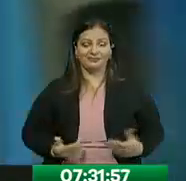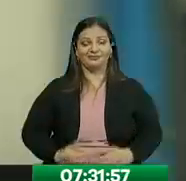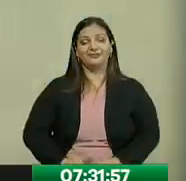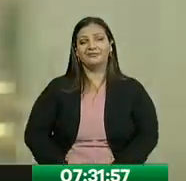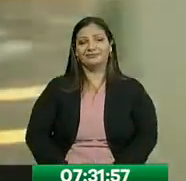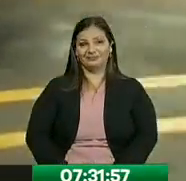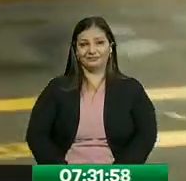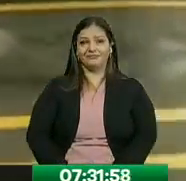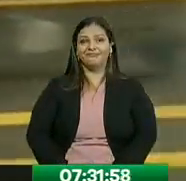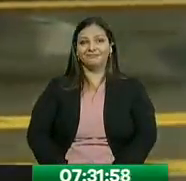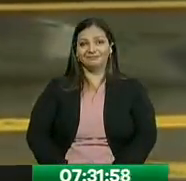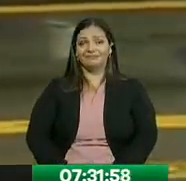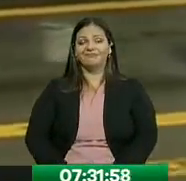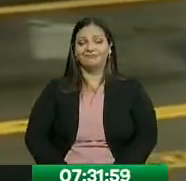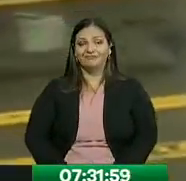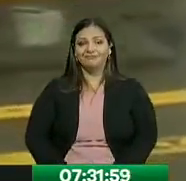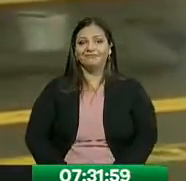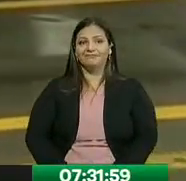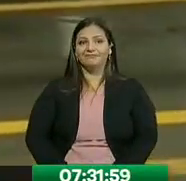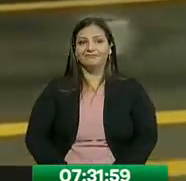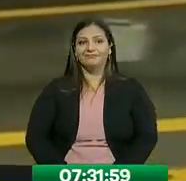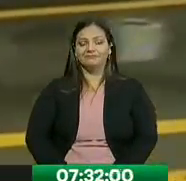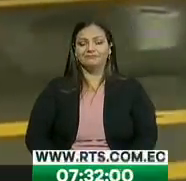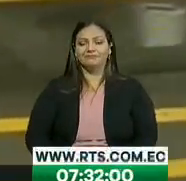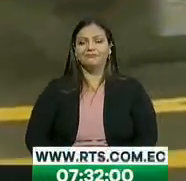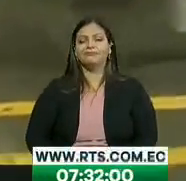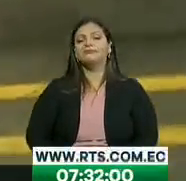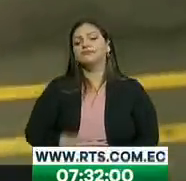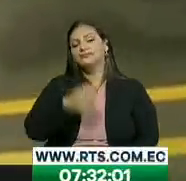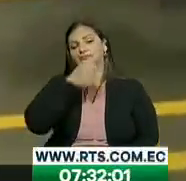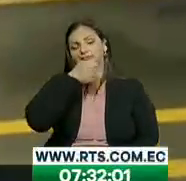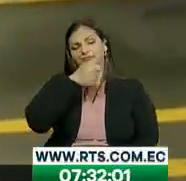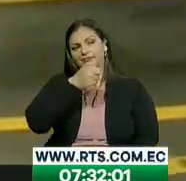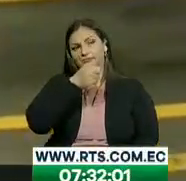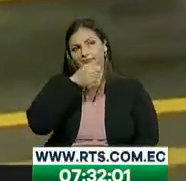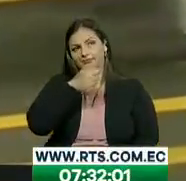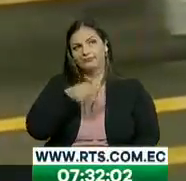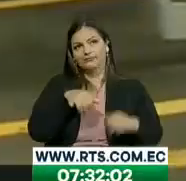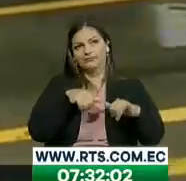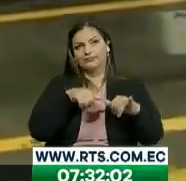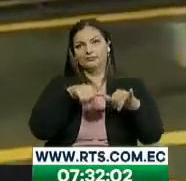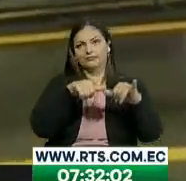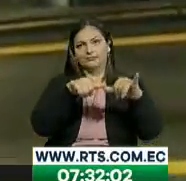tienen conocimiento del nuevo valor. Seguimos dialogando con los conductores.